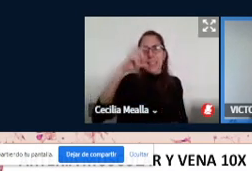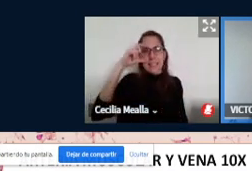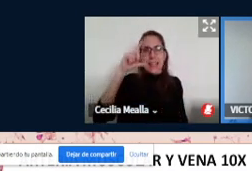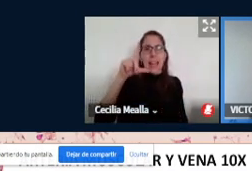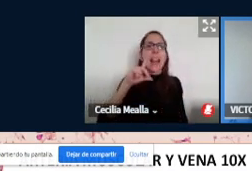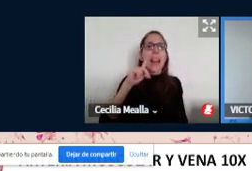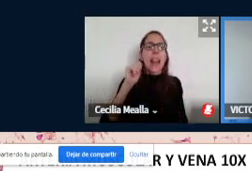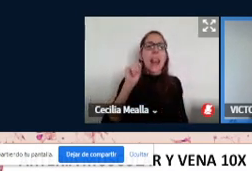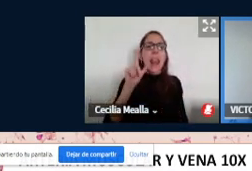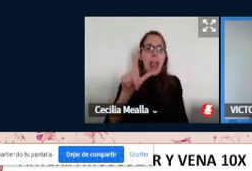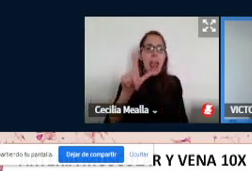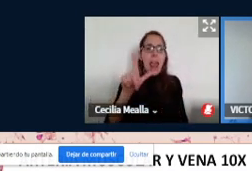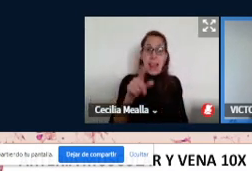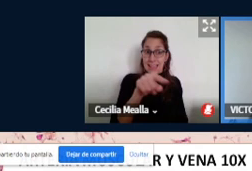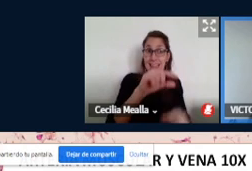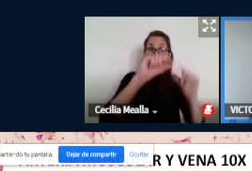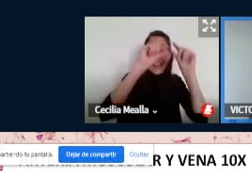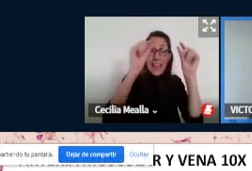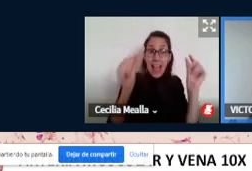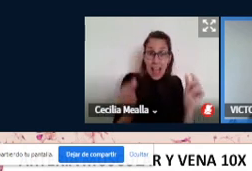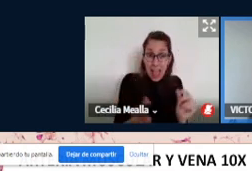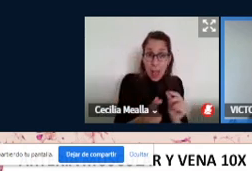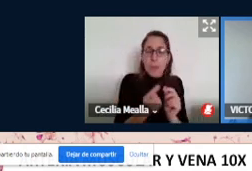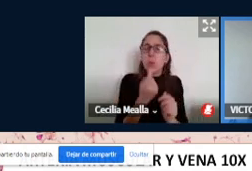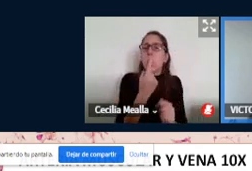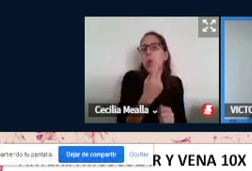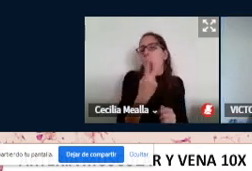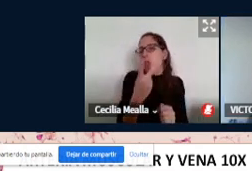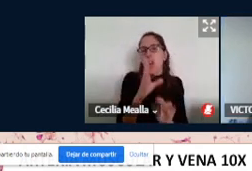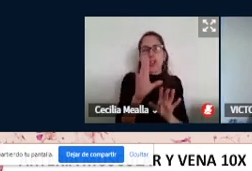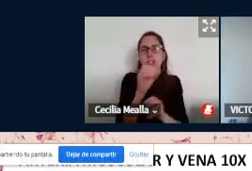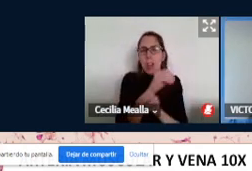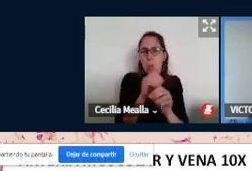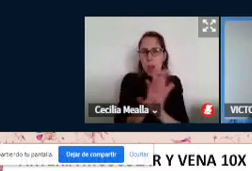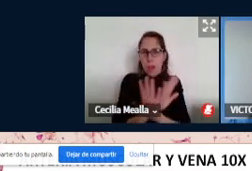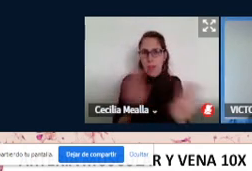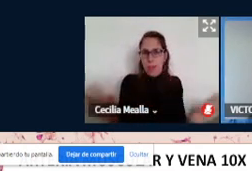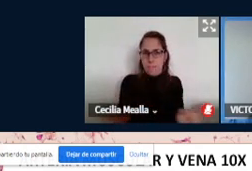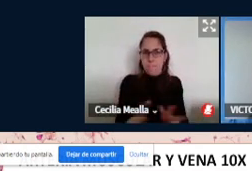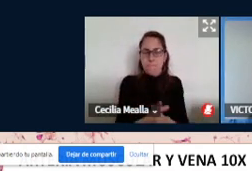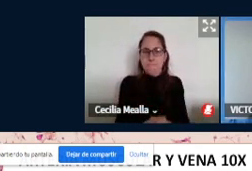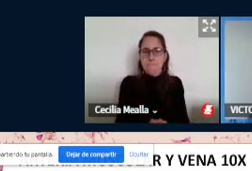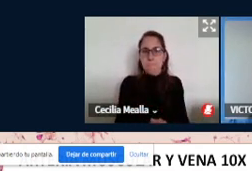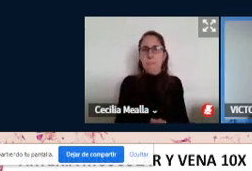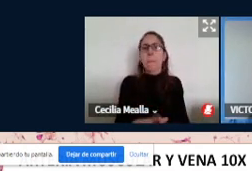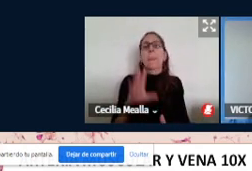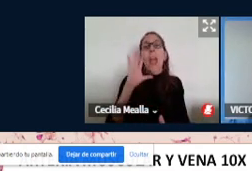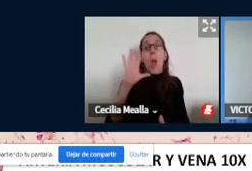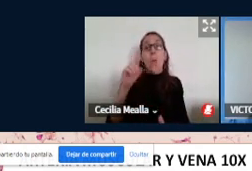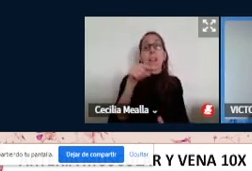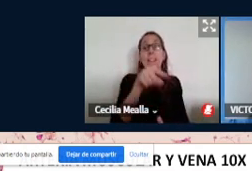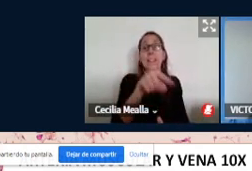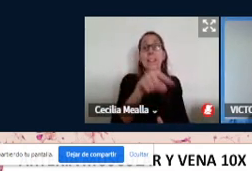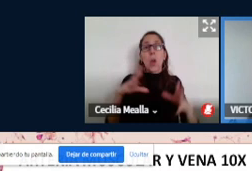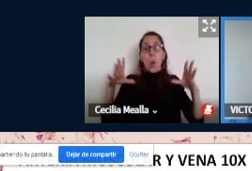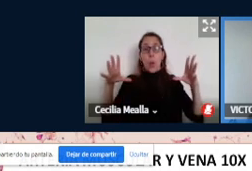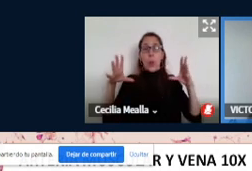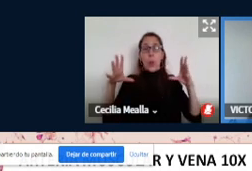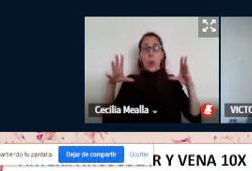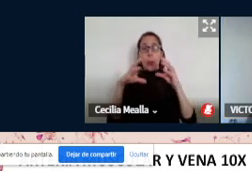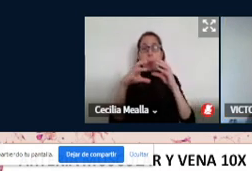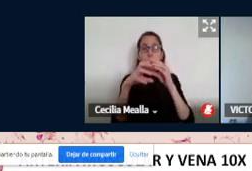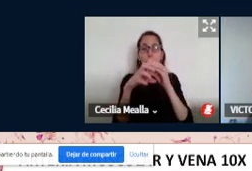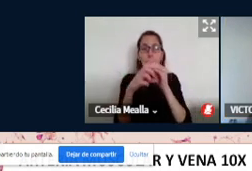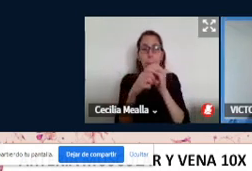solamente quedan una o dos células del endotelio que vemos acá. Acuérdense, esto se va ramificando para hacerse cada vez más